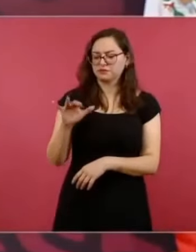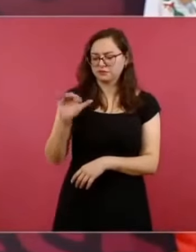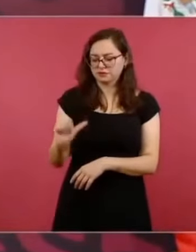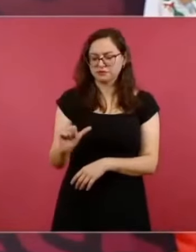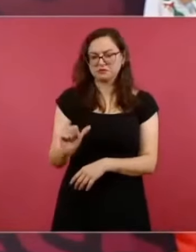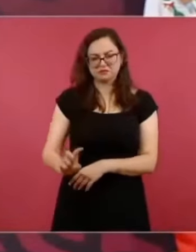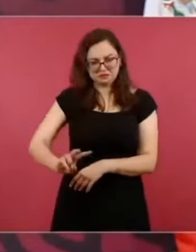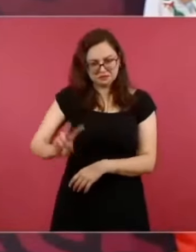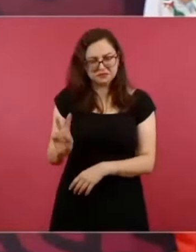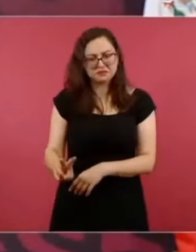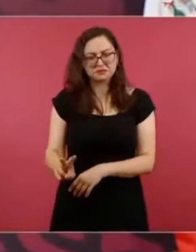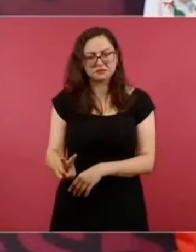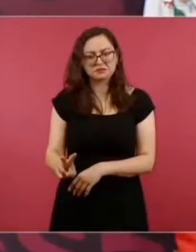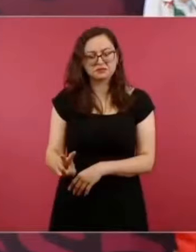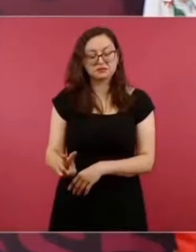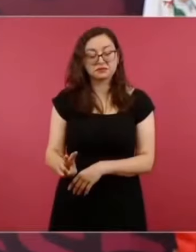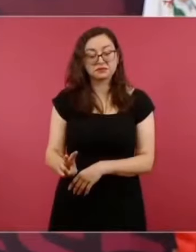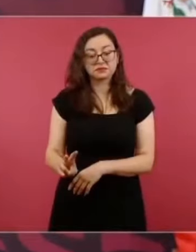Pero eso